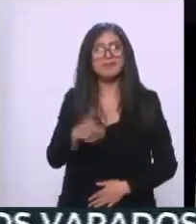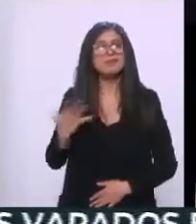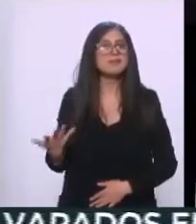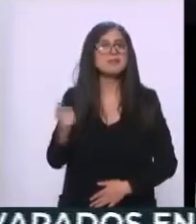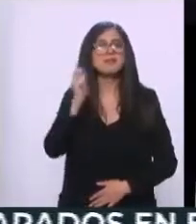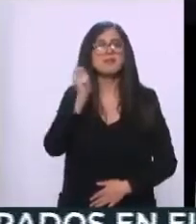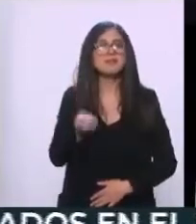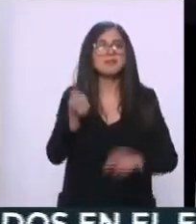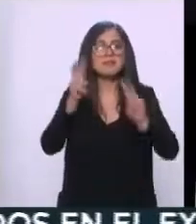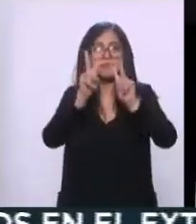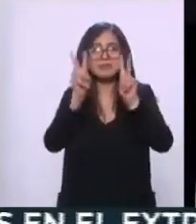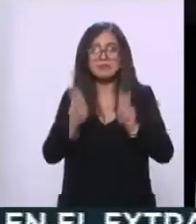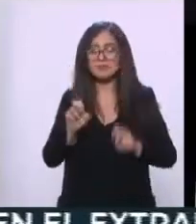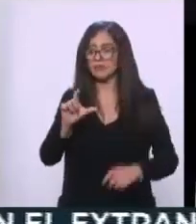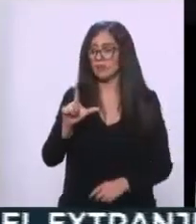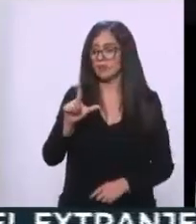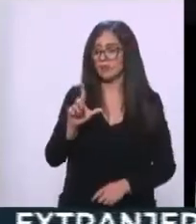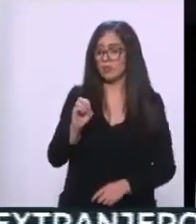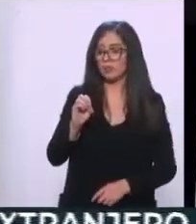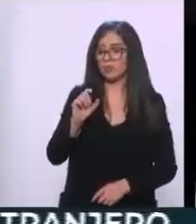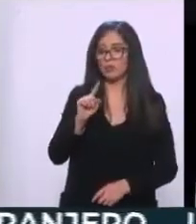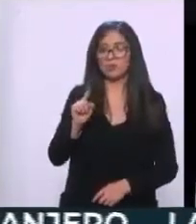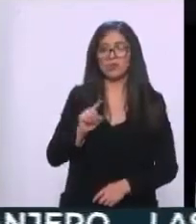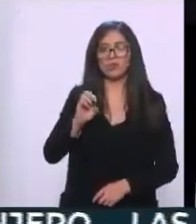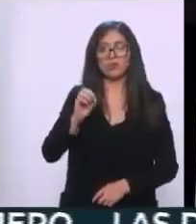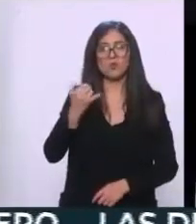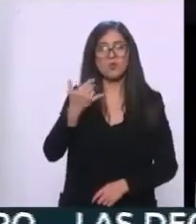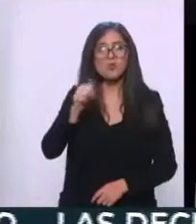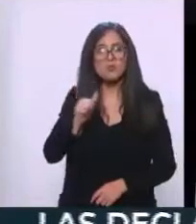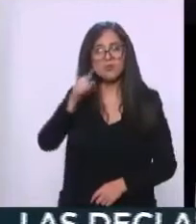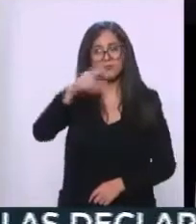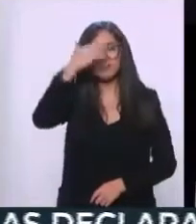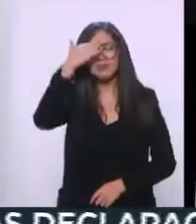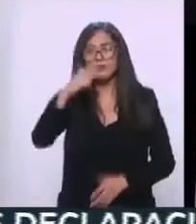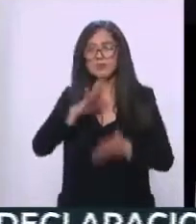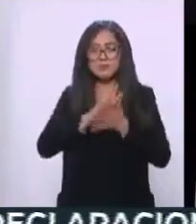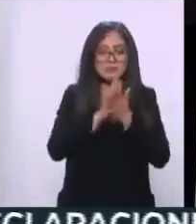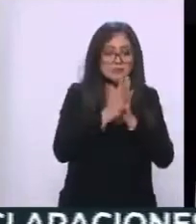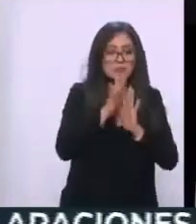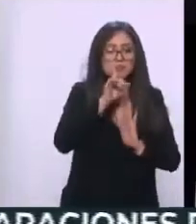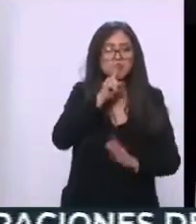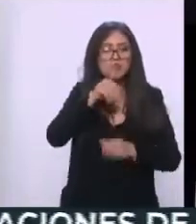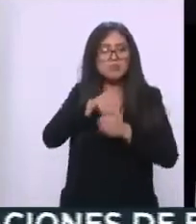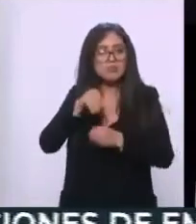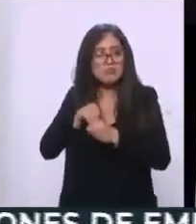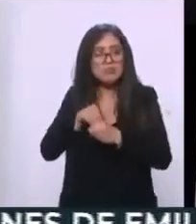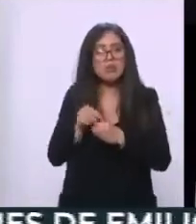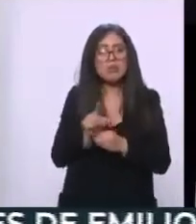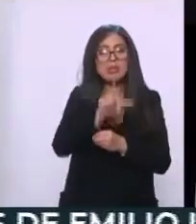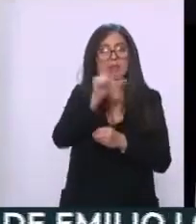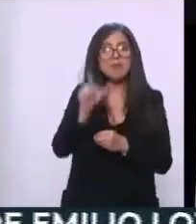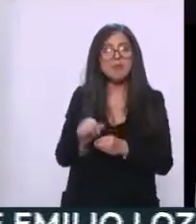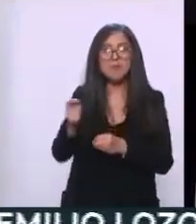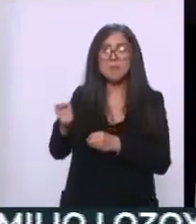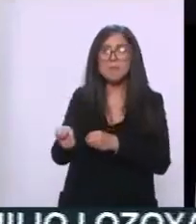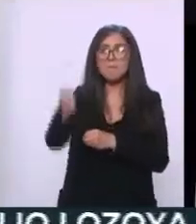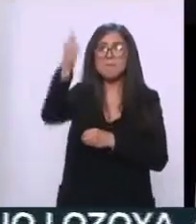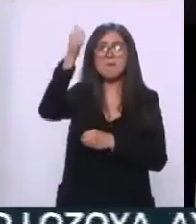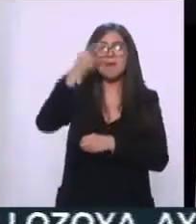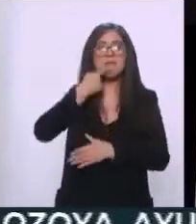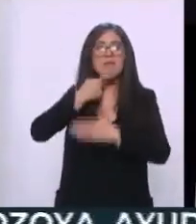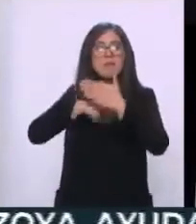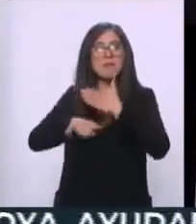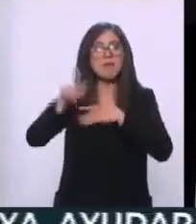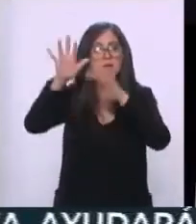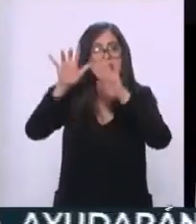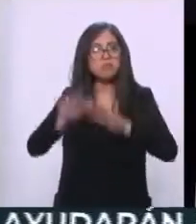sobre el tema de Lozoya y sobre todo el entramado que habría sido revelado en una primera declaración de Emilio Lozoya